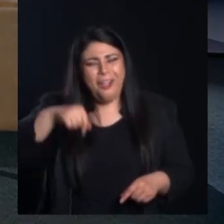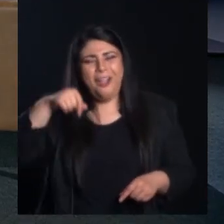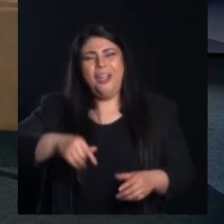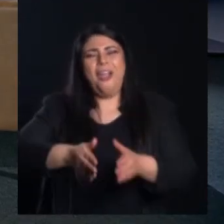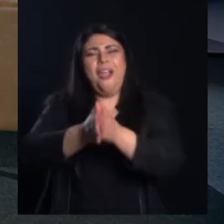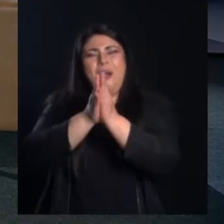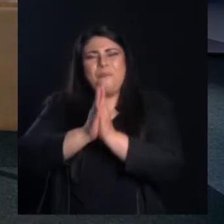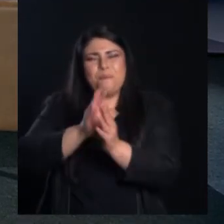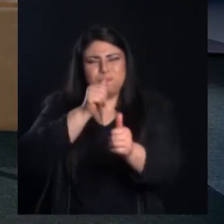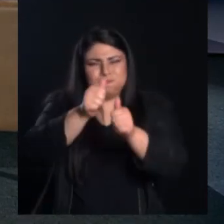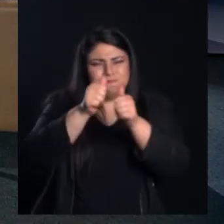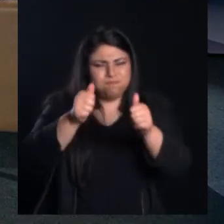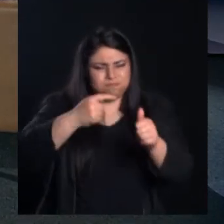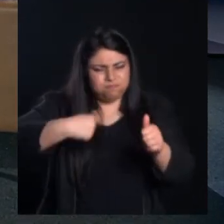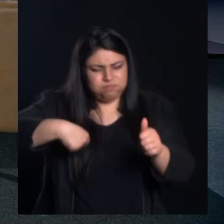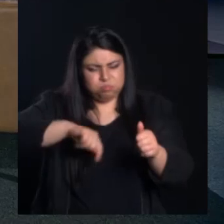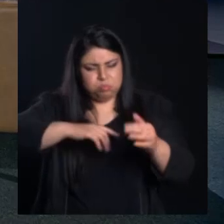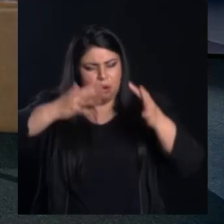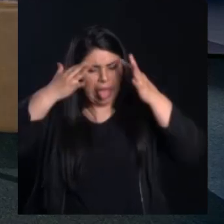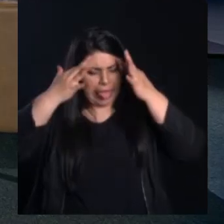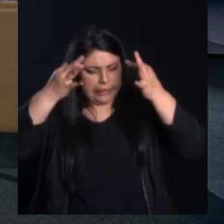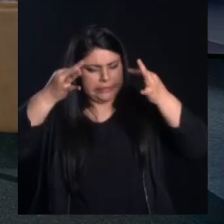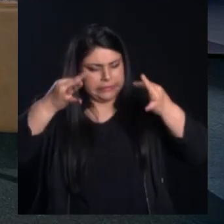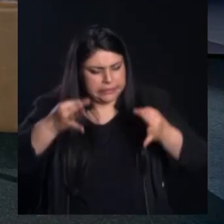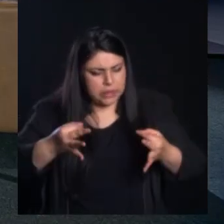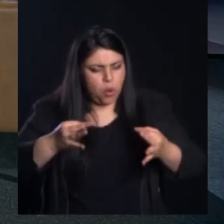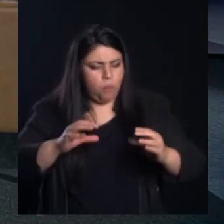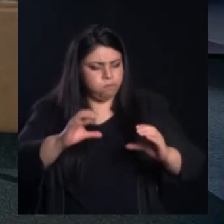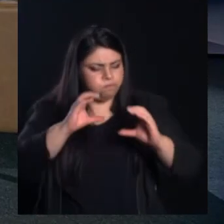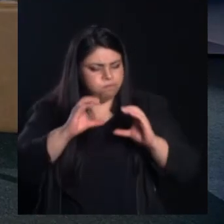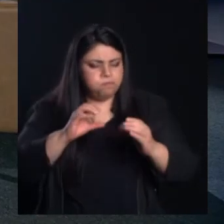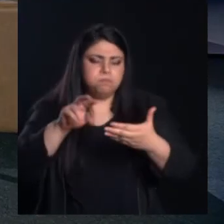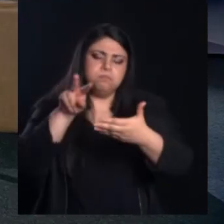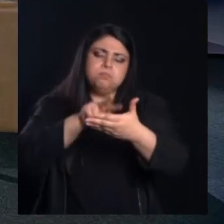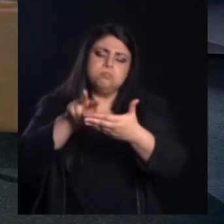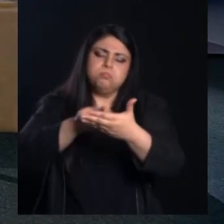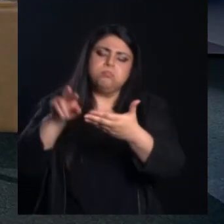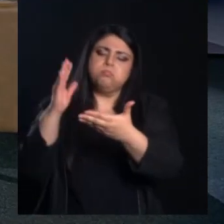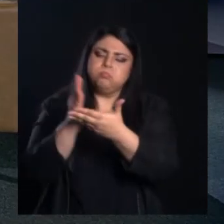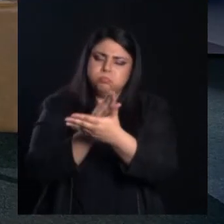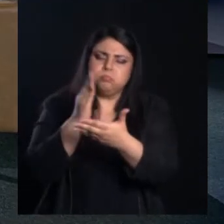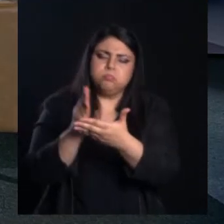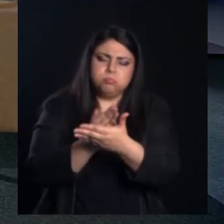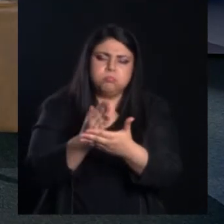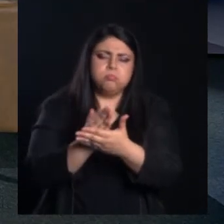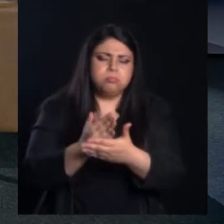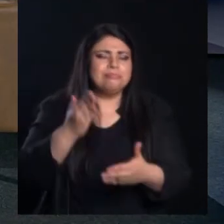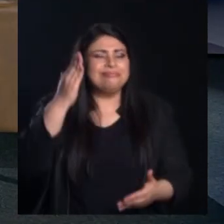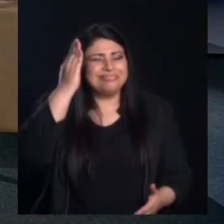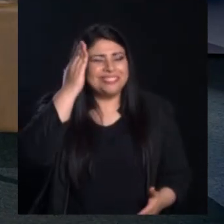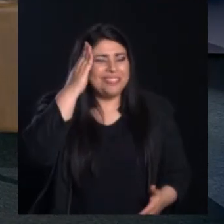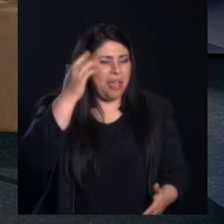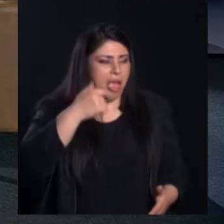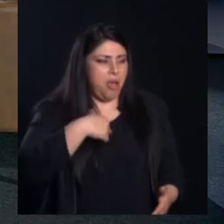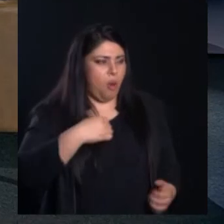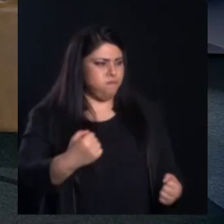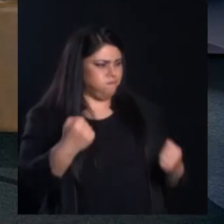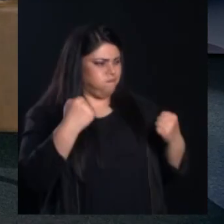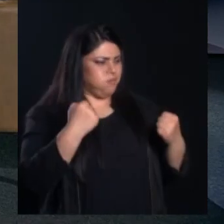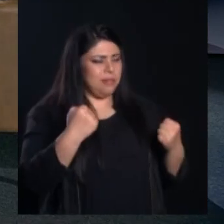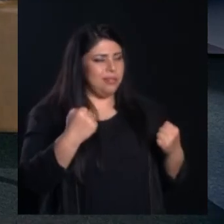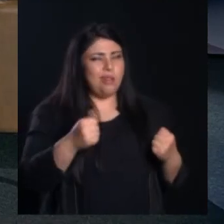cuéntanos palabras de afirmación que las podemos leer en la biblia de que no es por nosotros